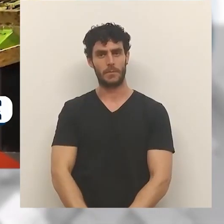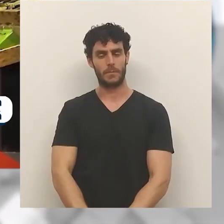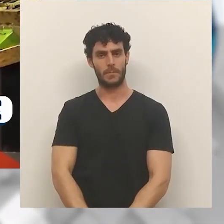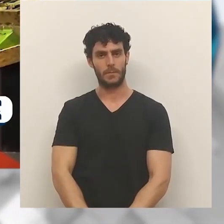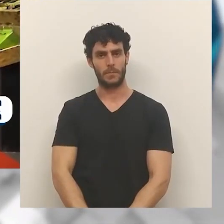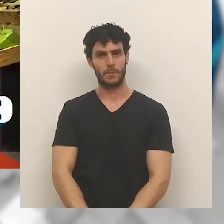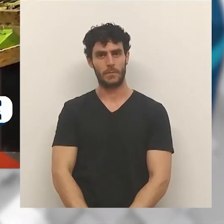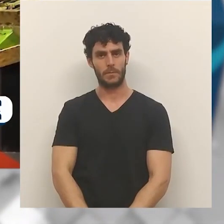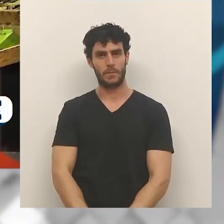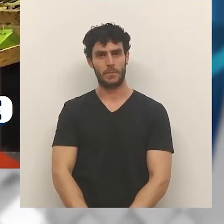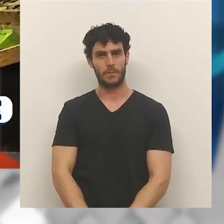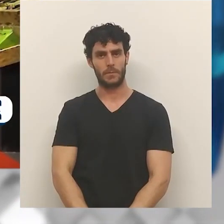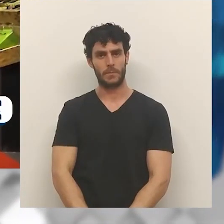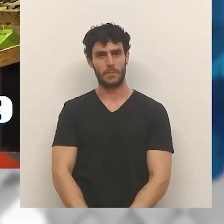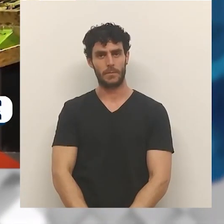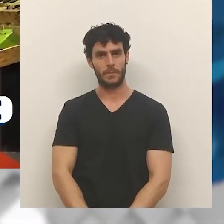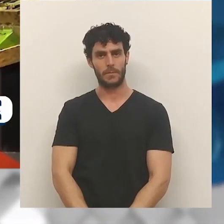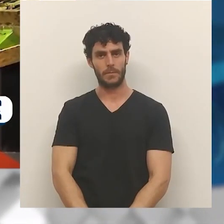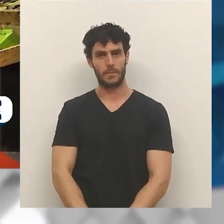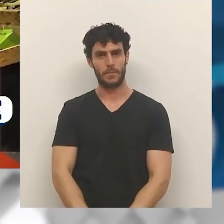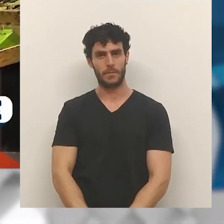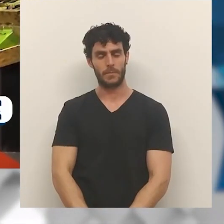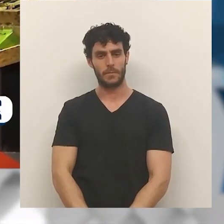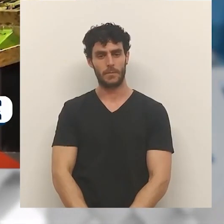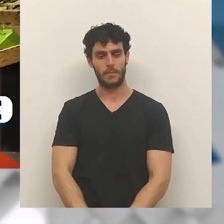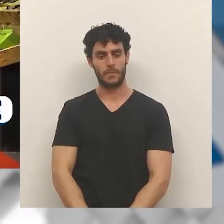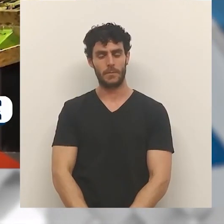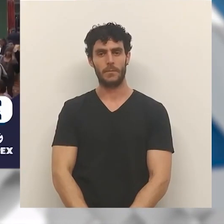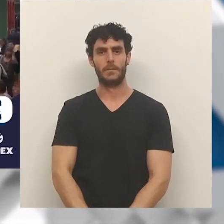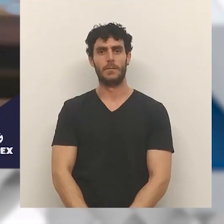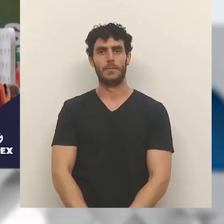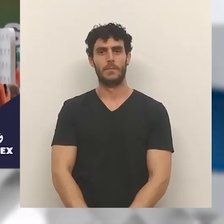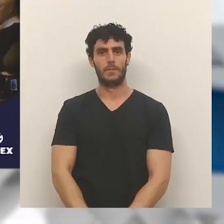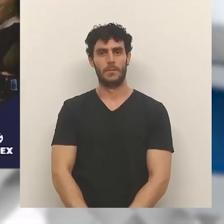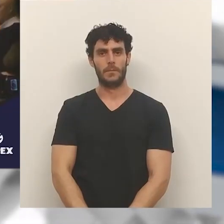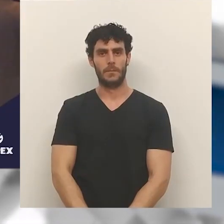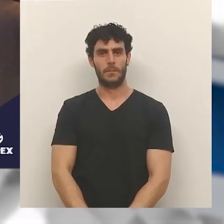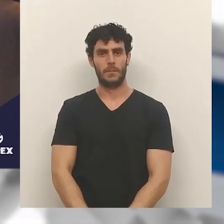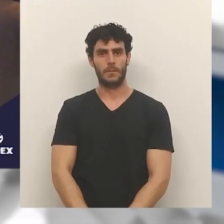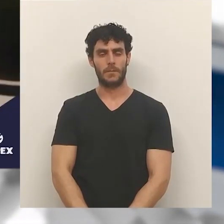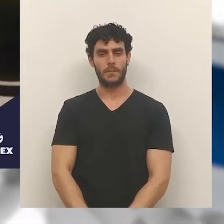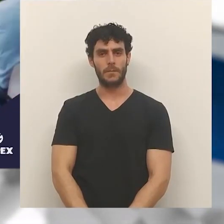Fruit Attraction.